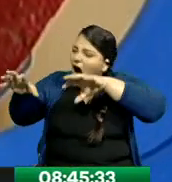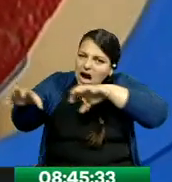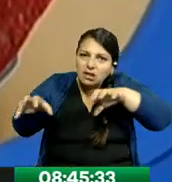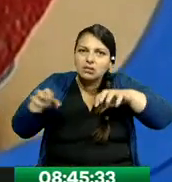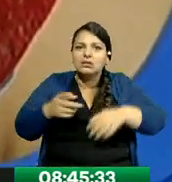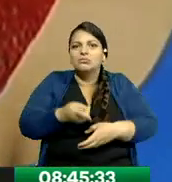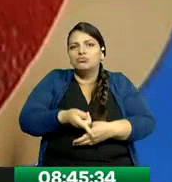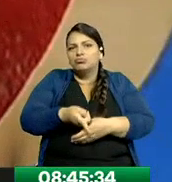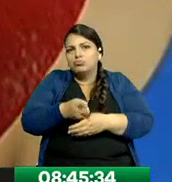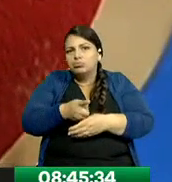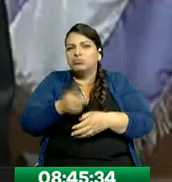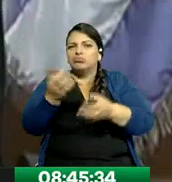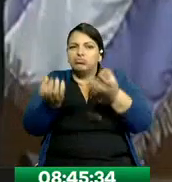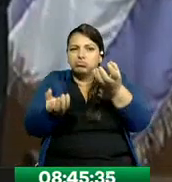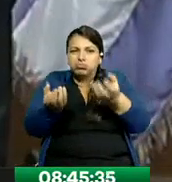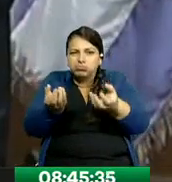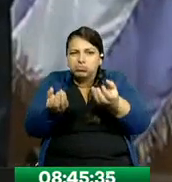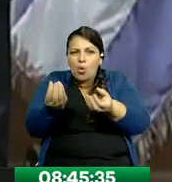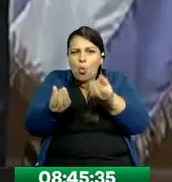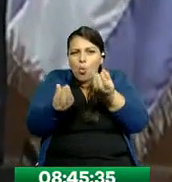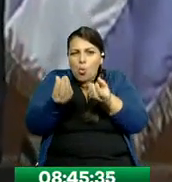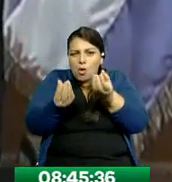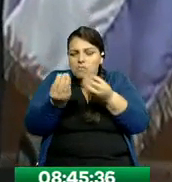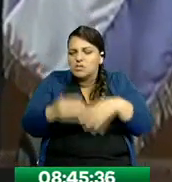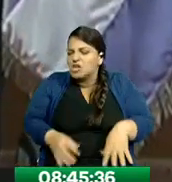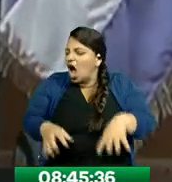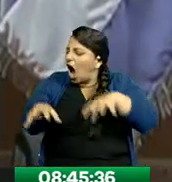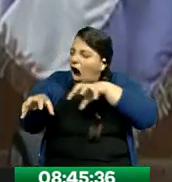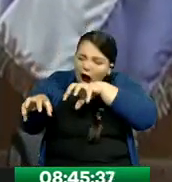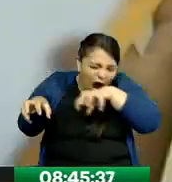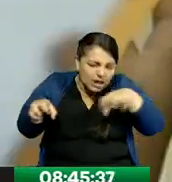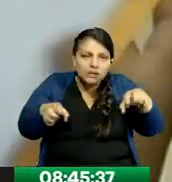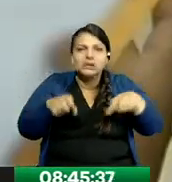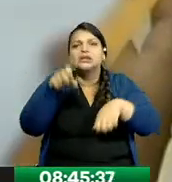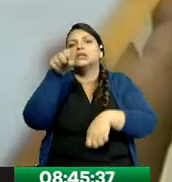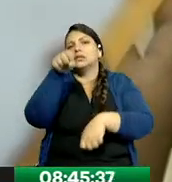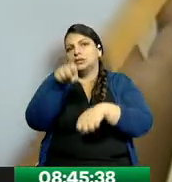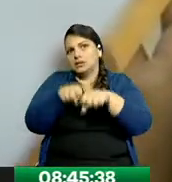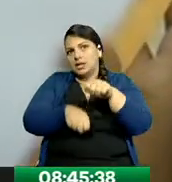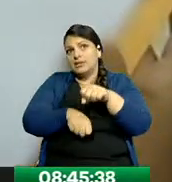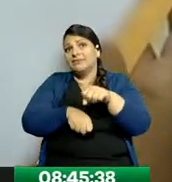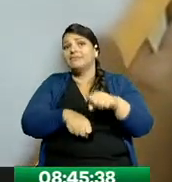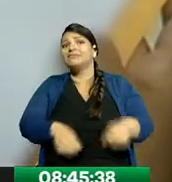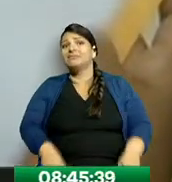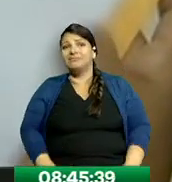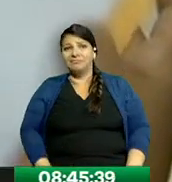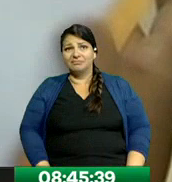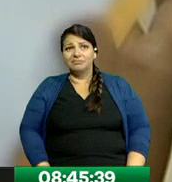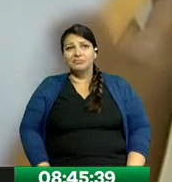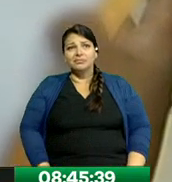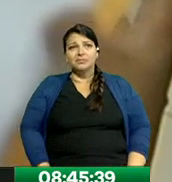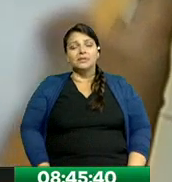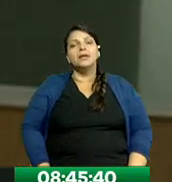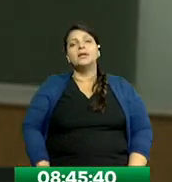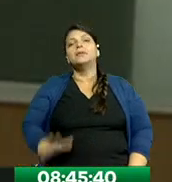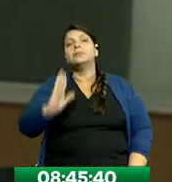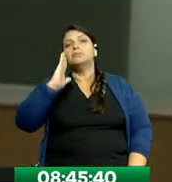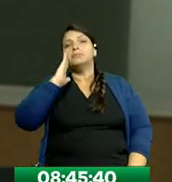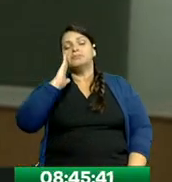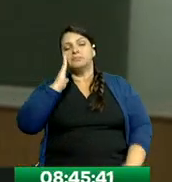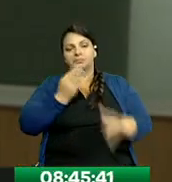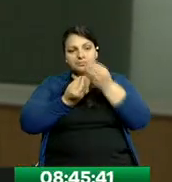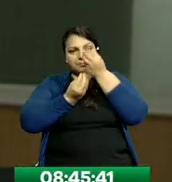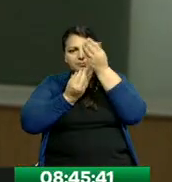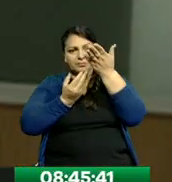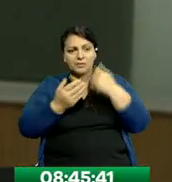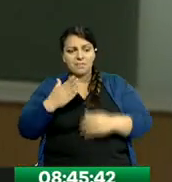puede orinar bien mi hijo. La fiscalía ya conoce de ese caso y la denuncia fue presentada. El proceso fue trasladado a un juez competente para